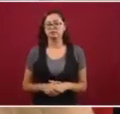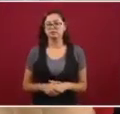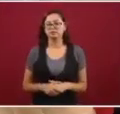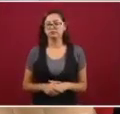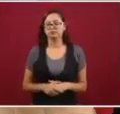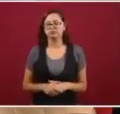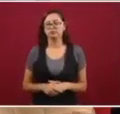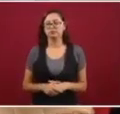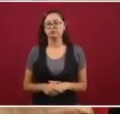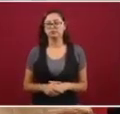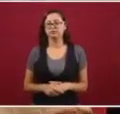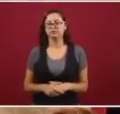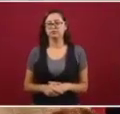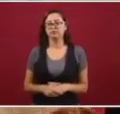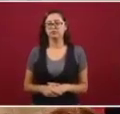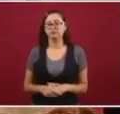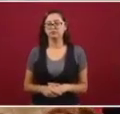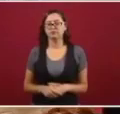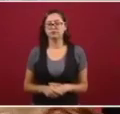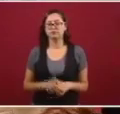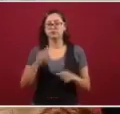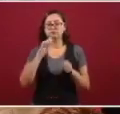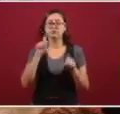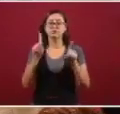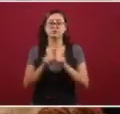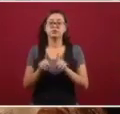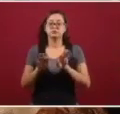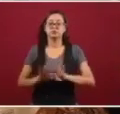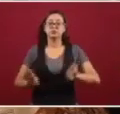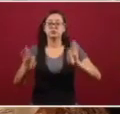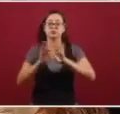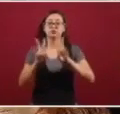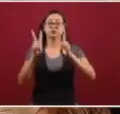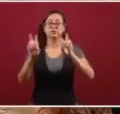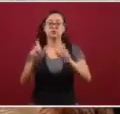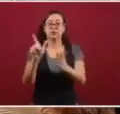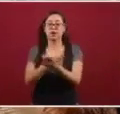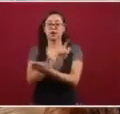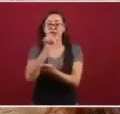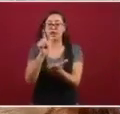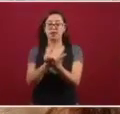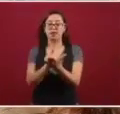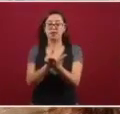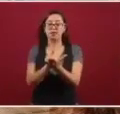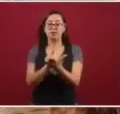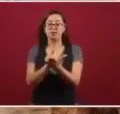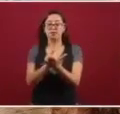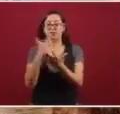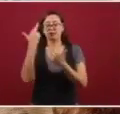más lo de la legislación para